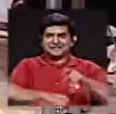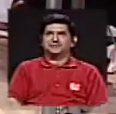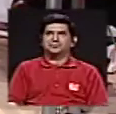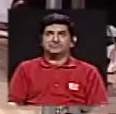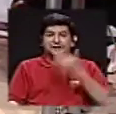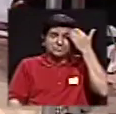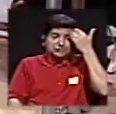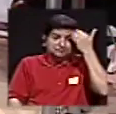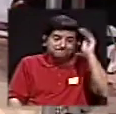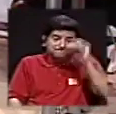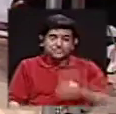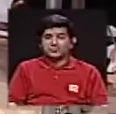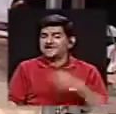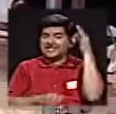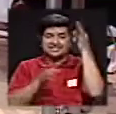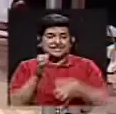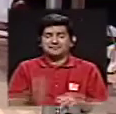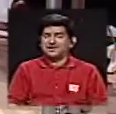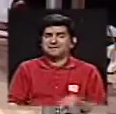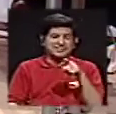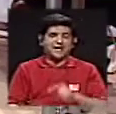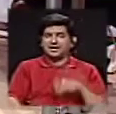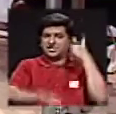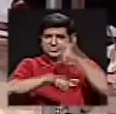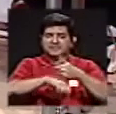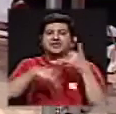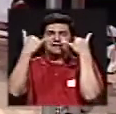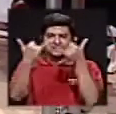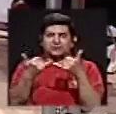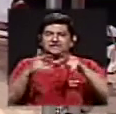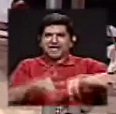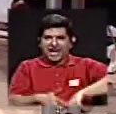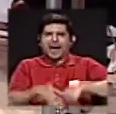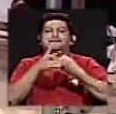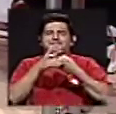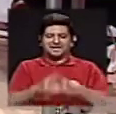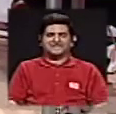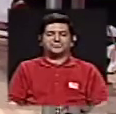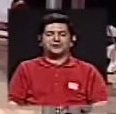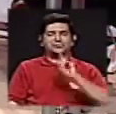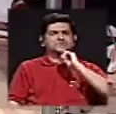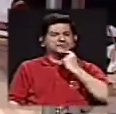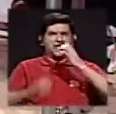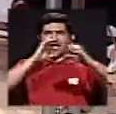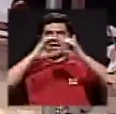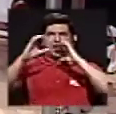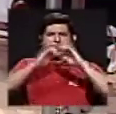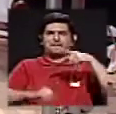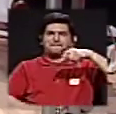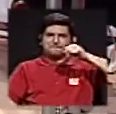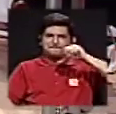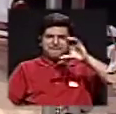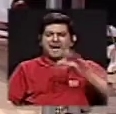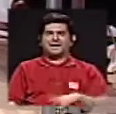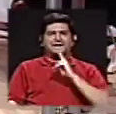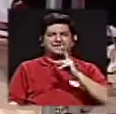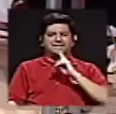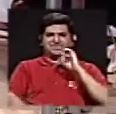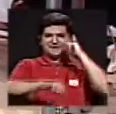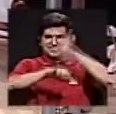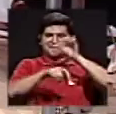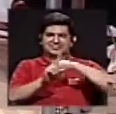la simplemente no se la puso ahí pero una vez que se empezaron ya seriamente las conversaciones con el pac y que de verdad se